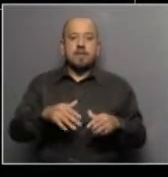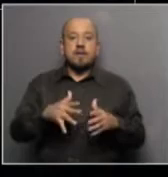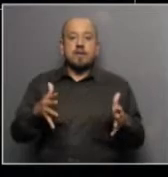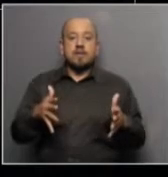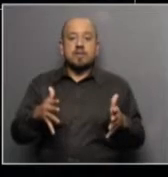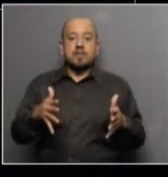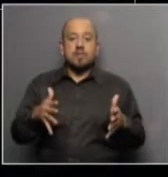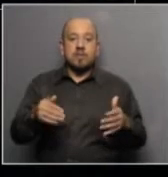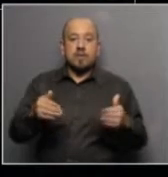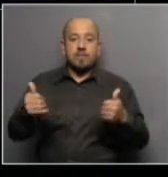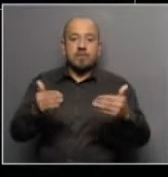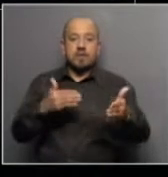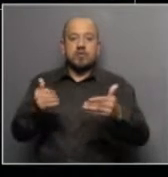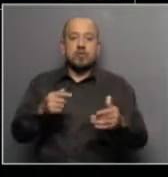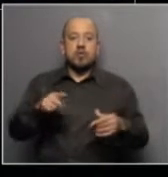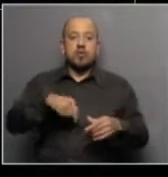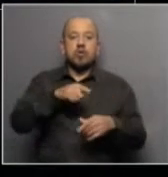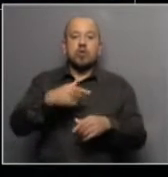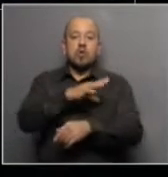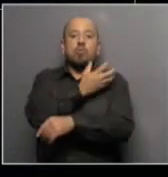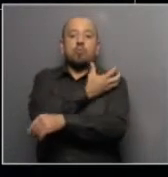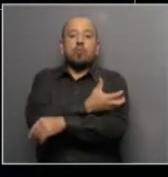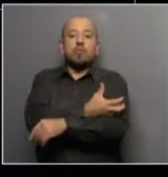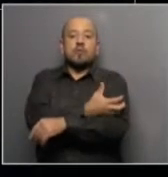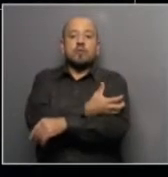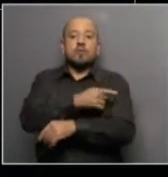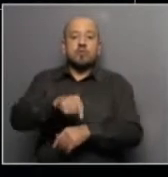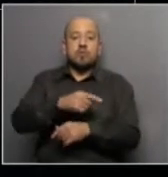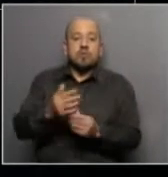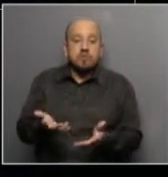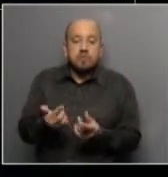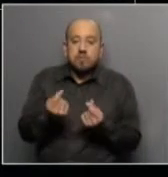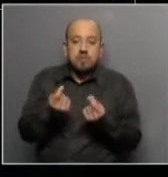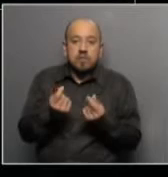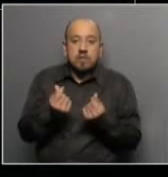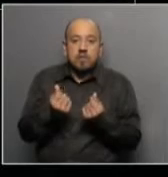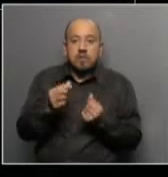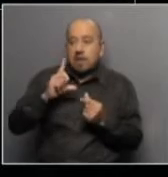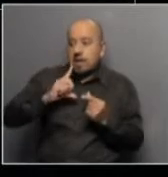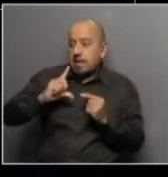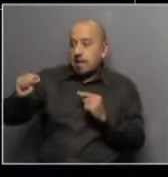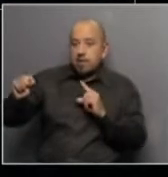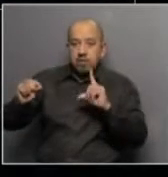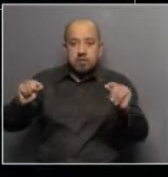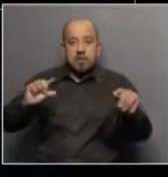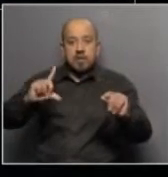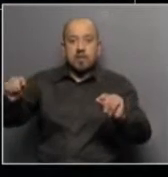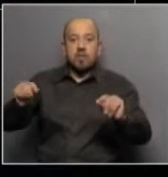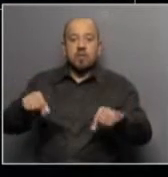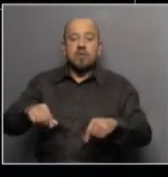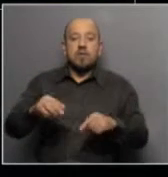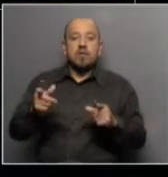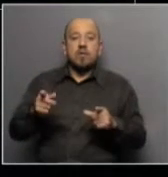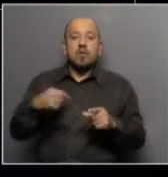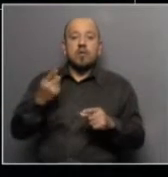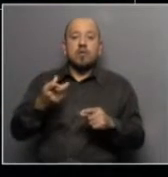espacio. ¿A dónde quedan los pobres si no tienen dinero para comer? En la periferia. Y después todavía se les ocurre